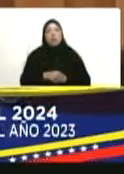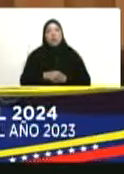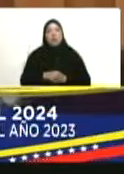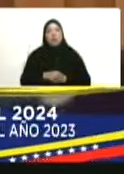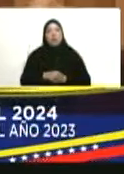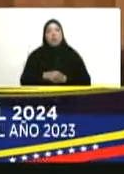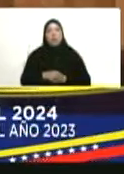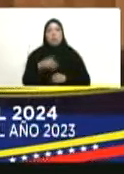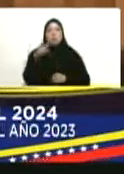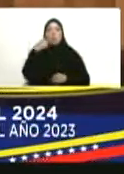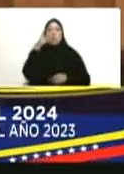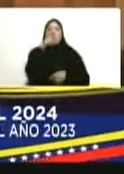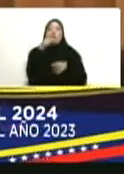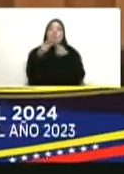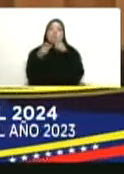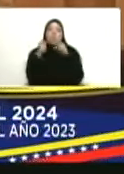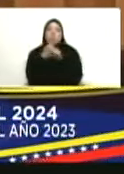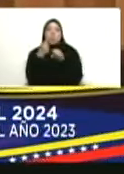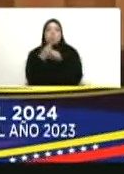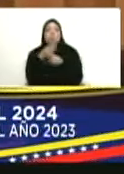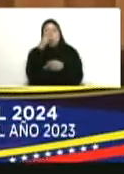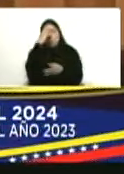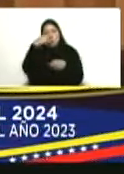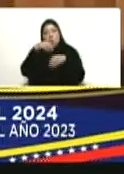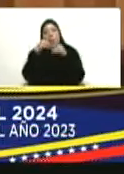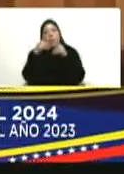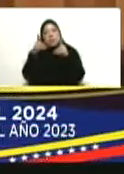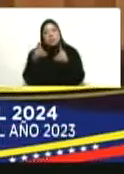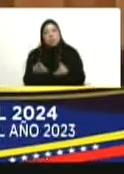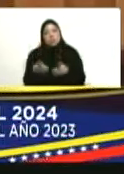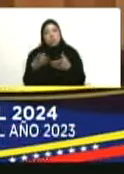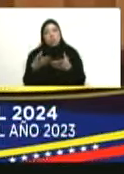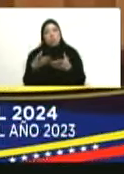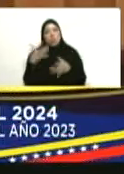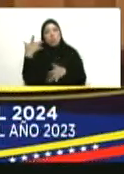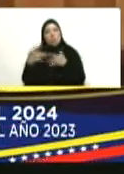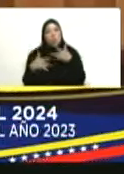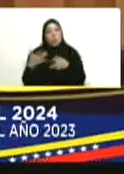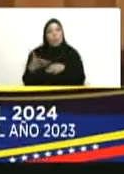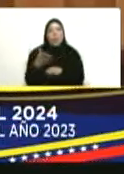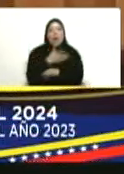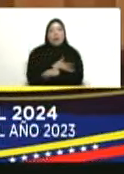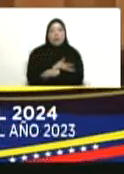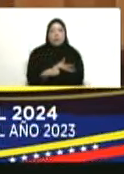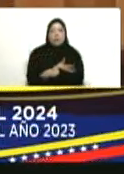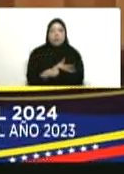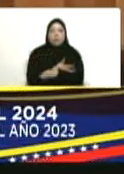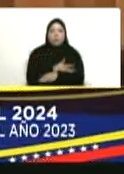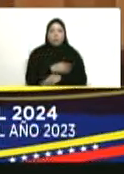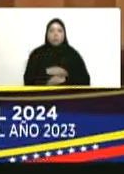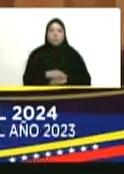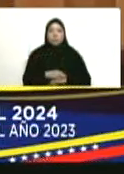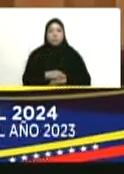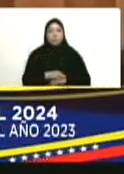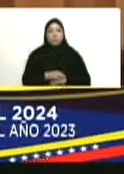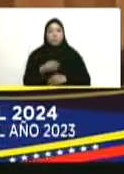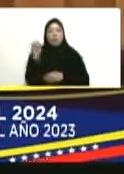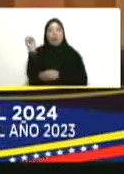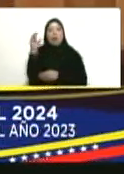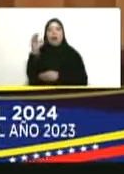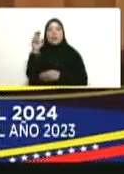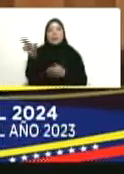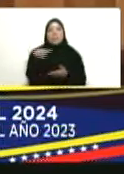que hacer una gran consulta y tomar una gran decisión a varias manos. Y la Asamblea